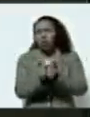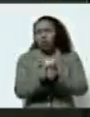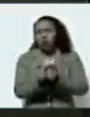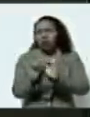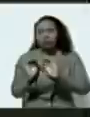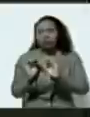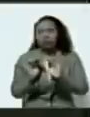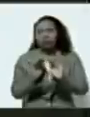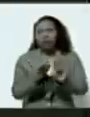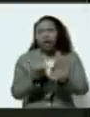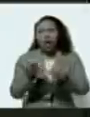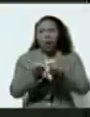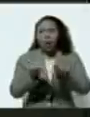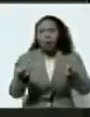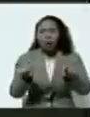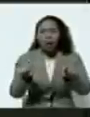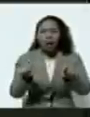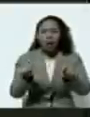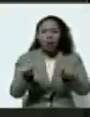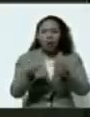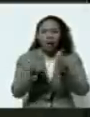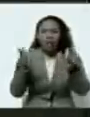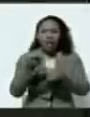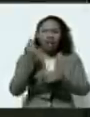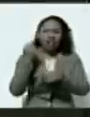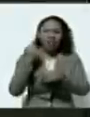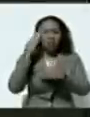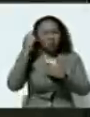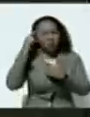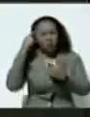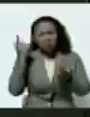el que hubo en los Palos Grandes, creo que fue ayer o antes de ayer.